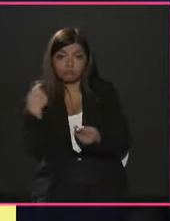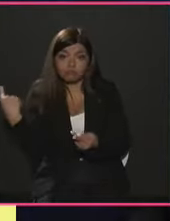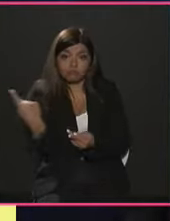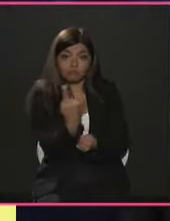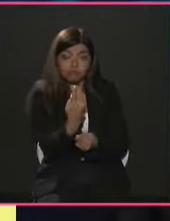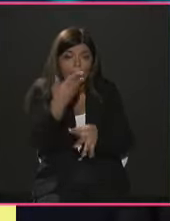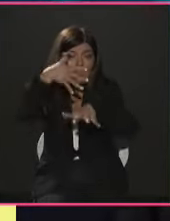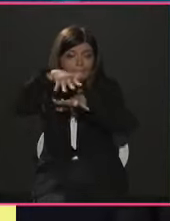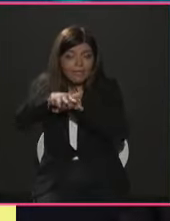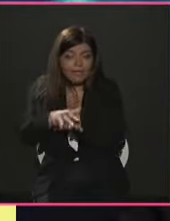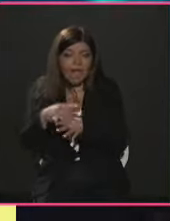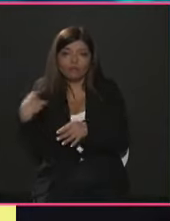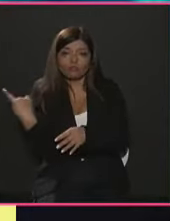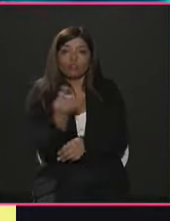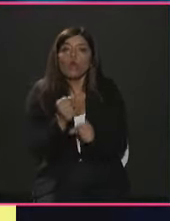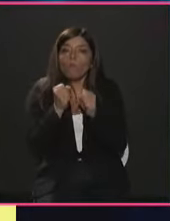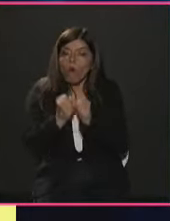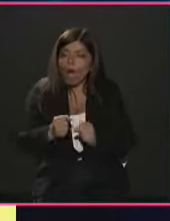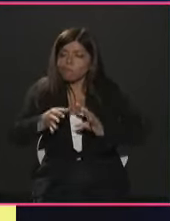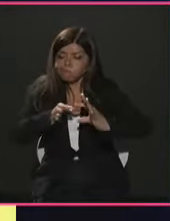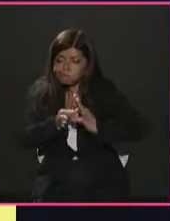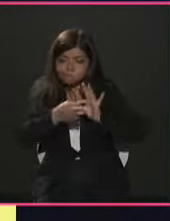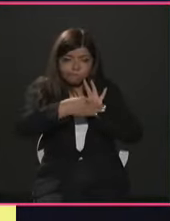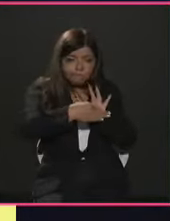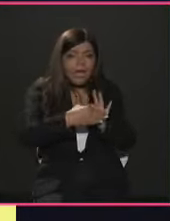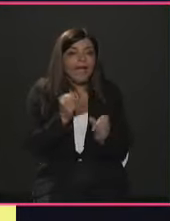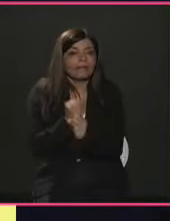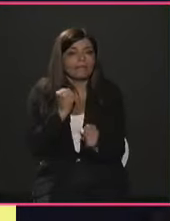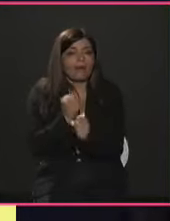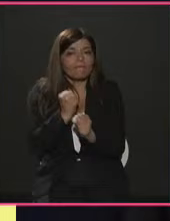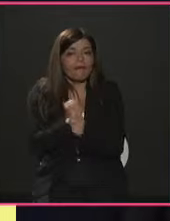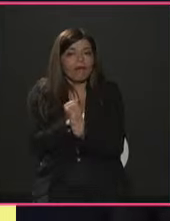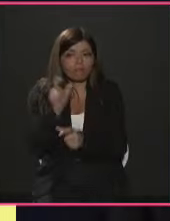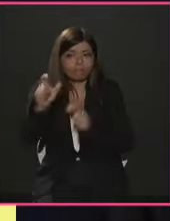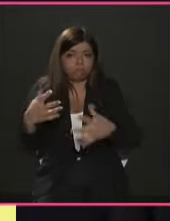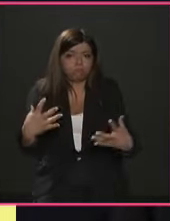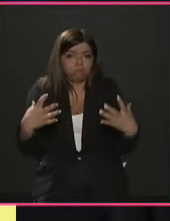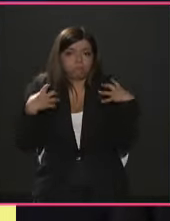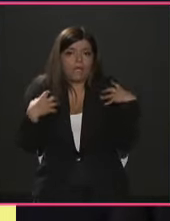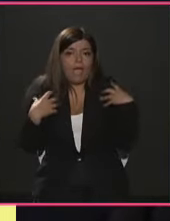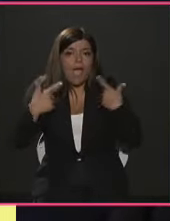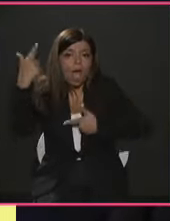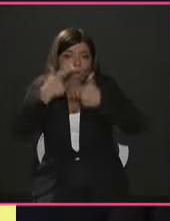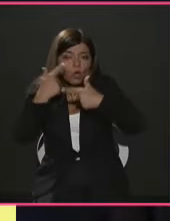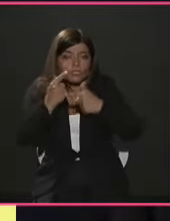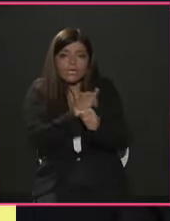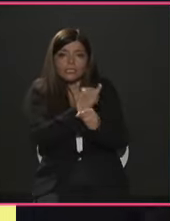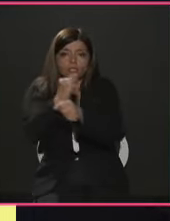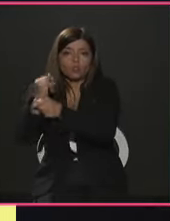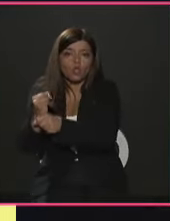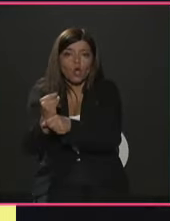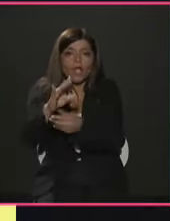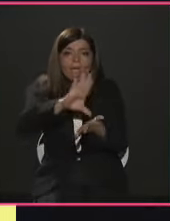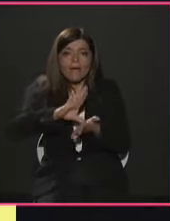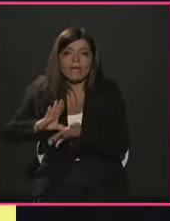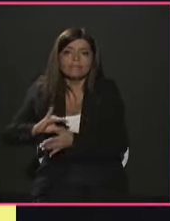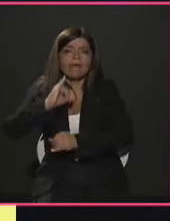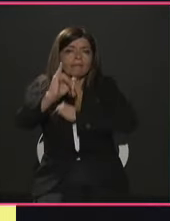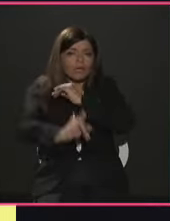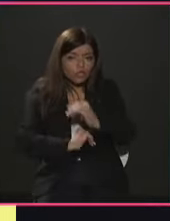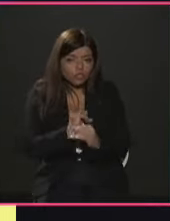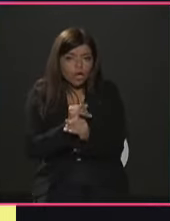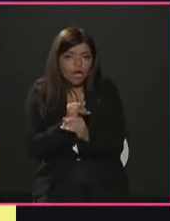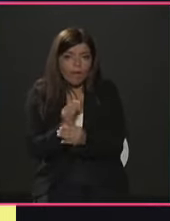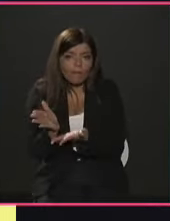donde nosotros podamos realmente trabajar en conjunto con los que toman decisiones crean políticas instituciones internacionales para poder